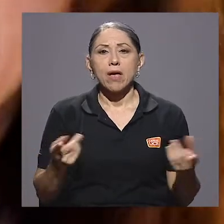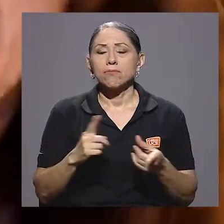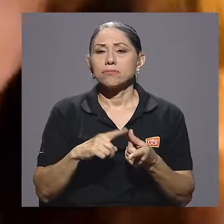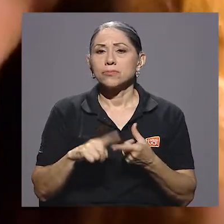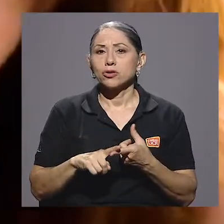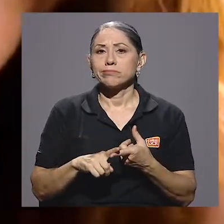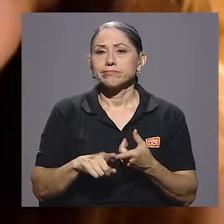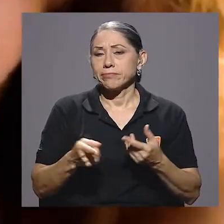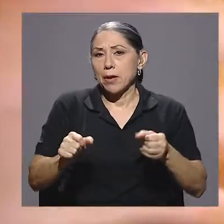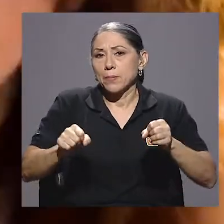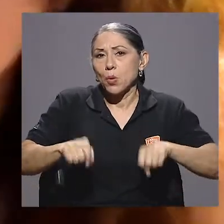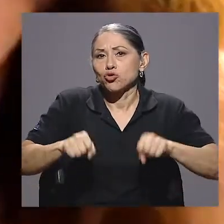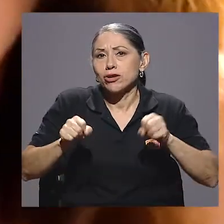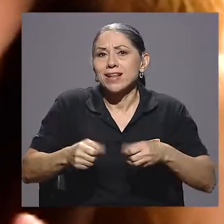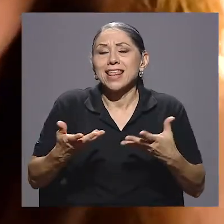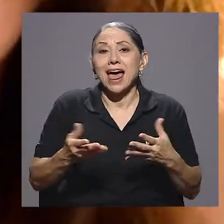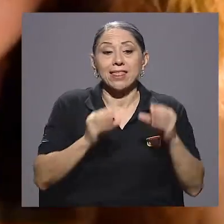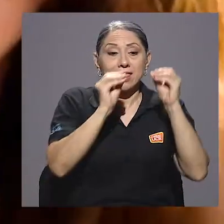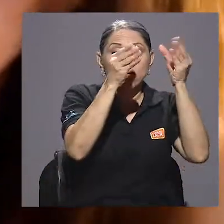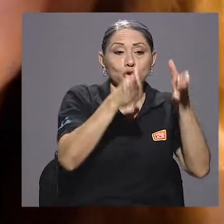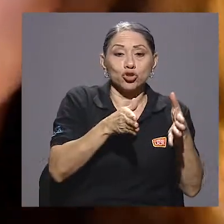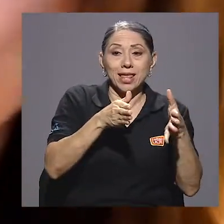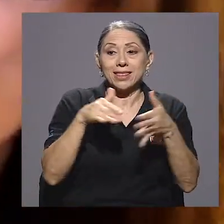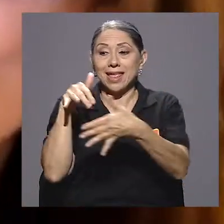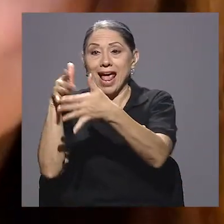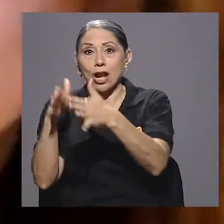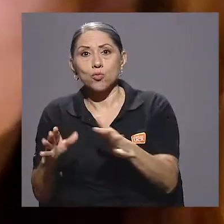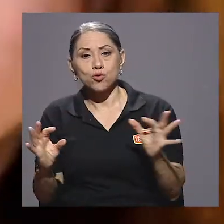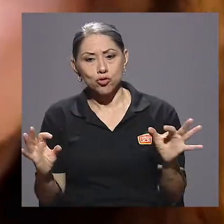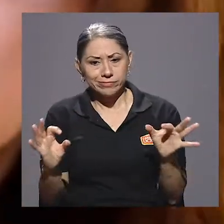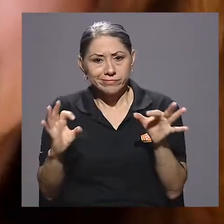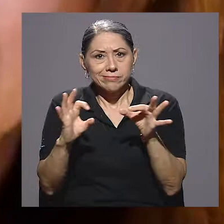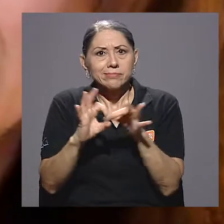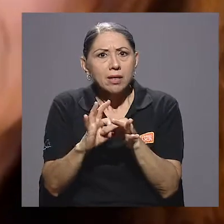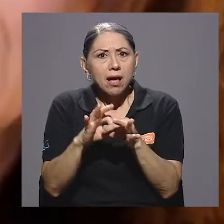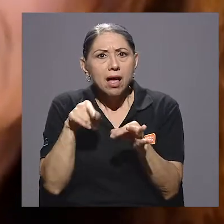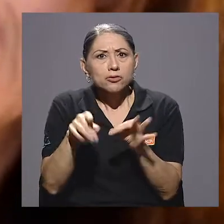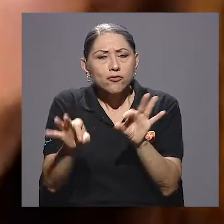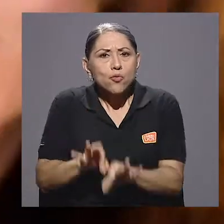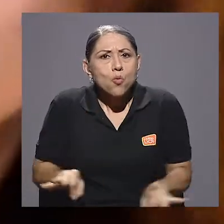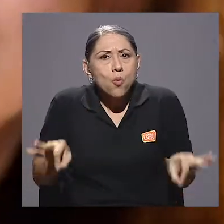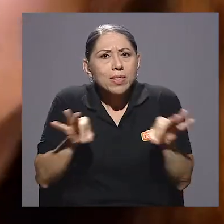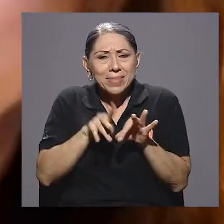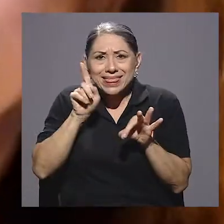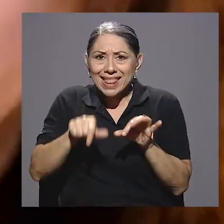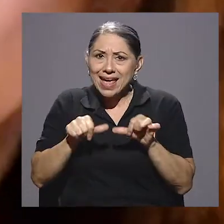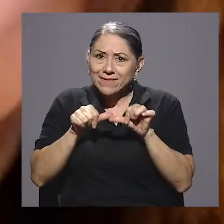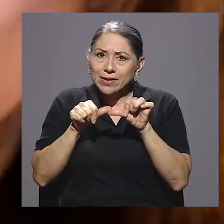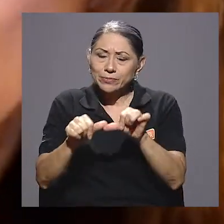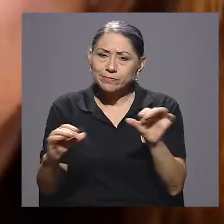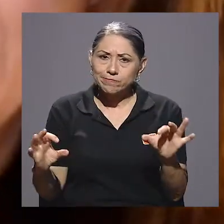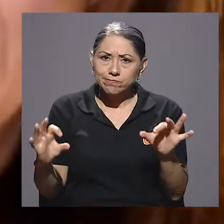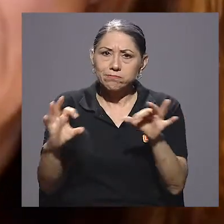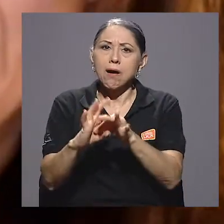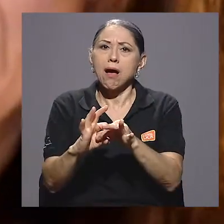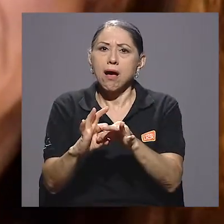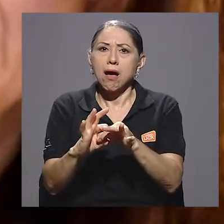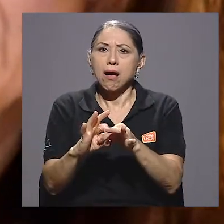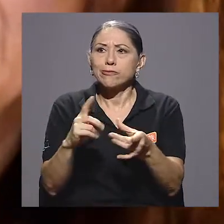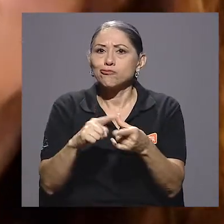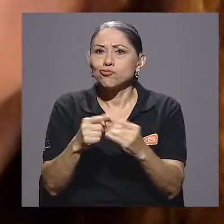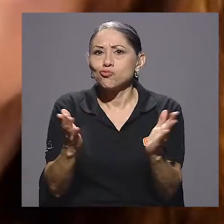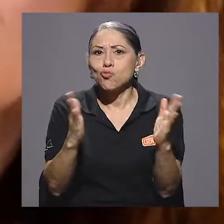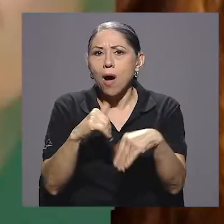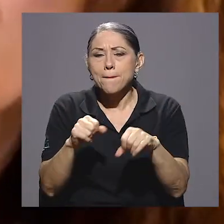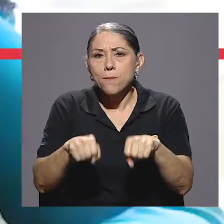Y aquí entonces la posibilidad de la relación docente-alumno, que es fundamental, que tenemos que mantener ese vínculo,